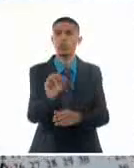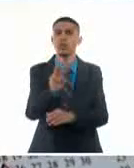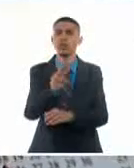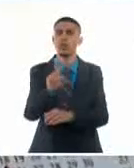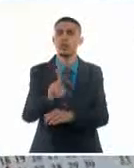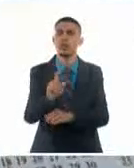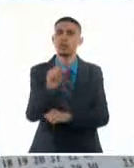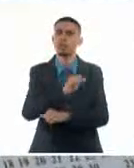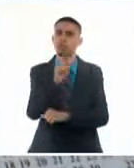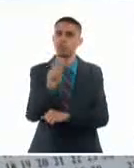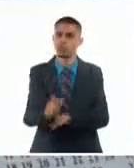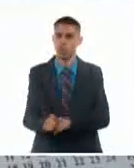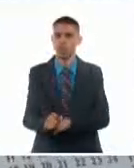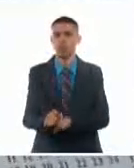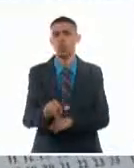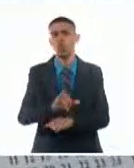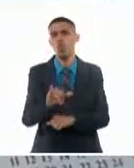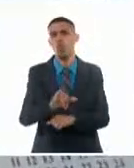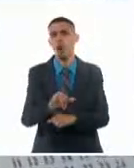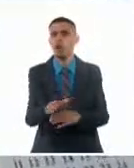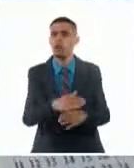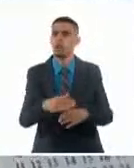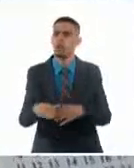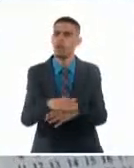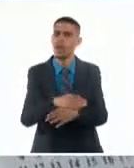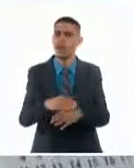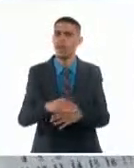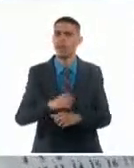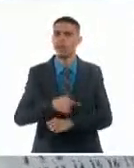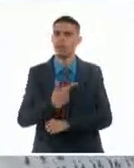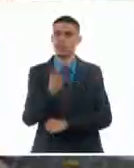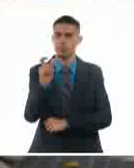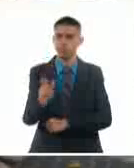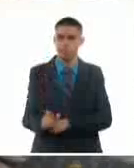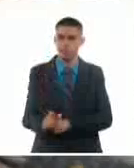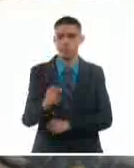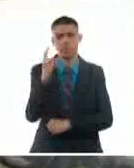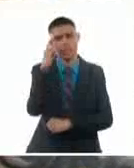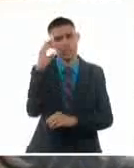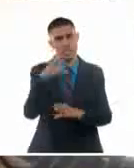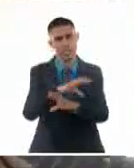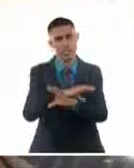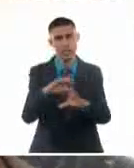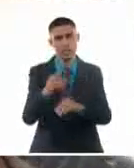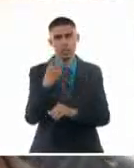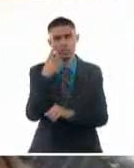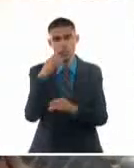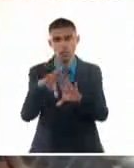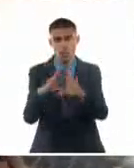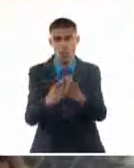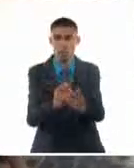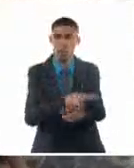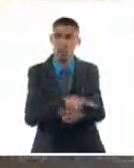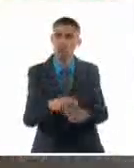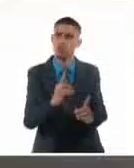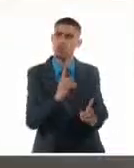la visión y experiencias de artistas, activistas, científicos que conocieron de alguna forma al líder